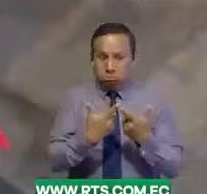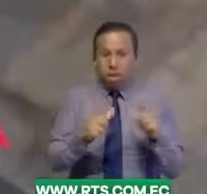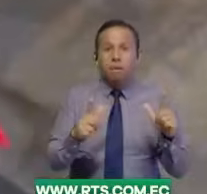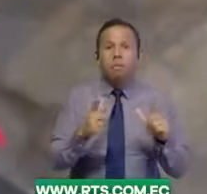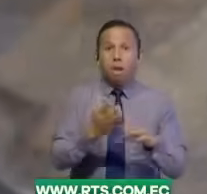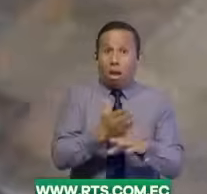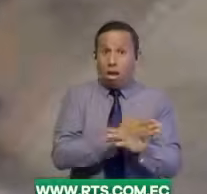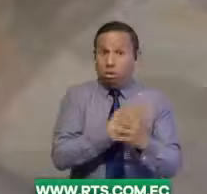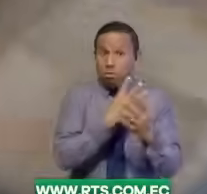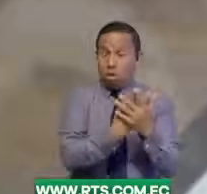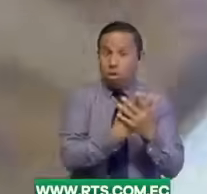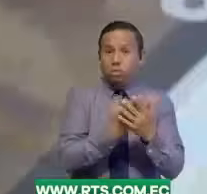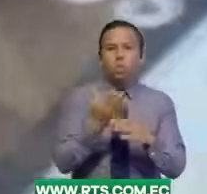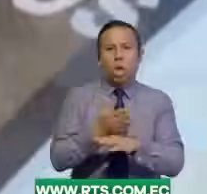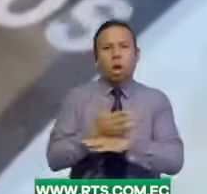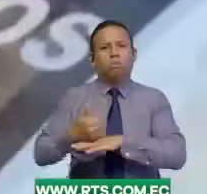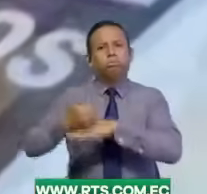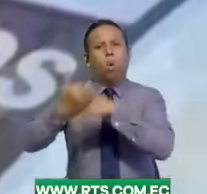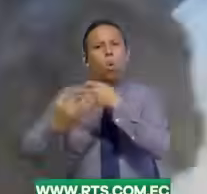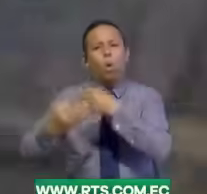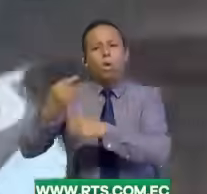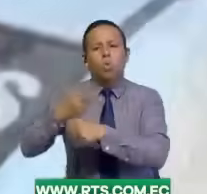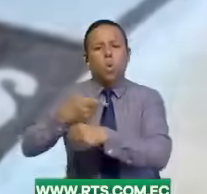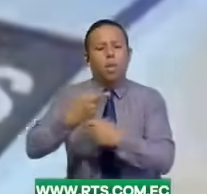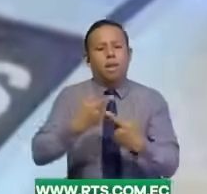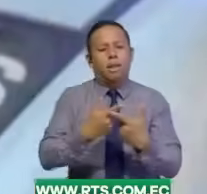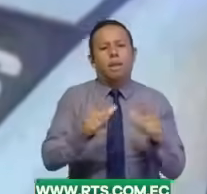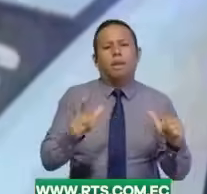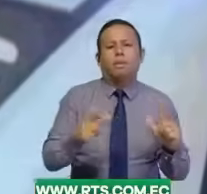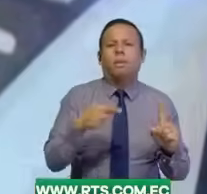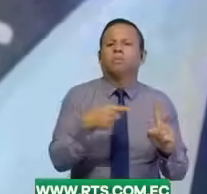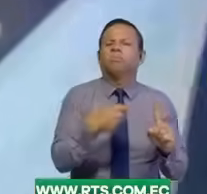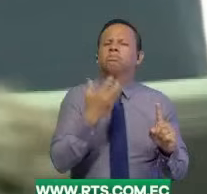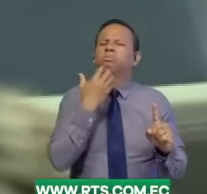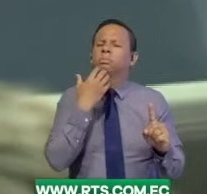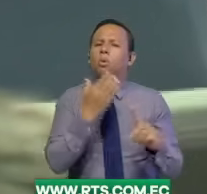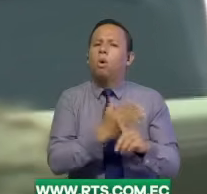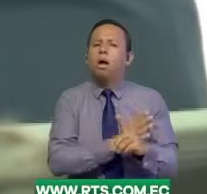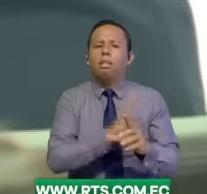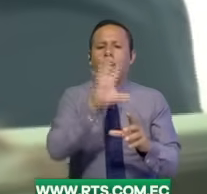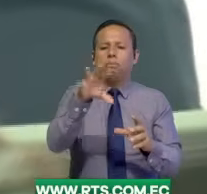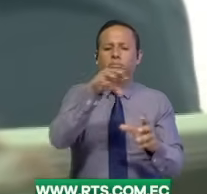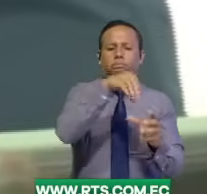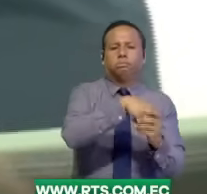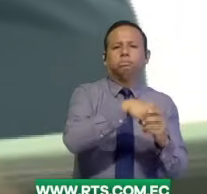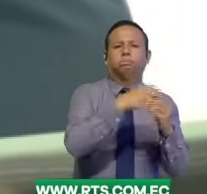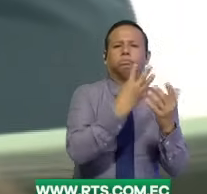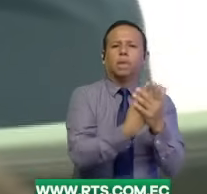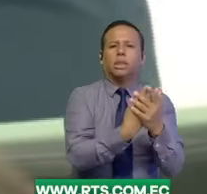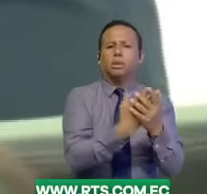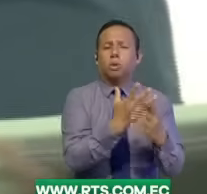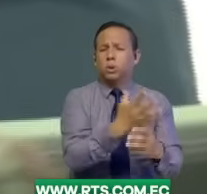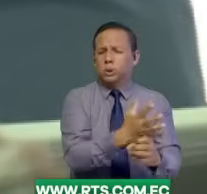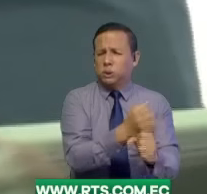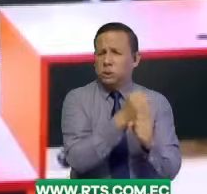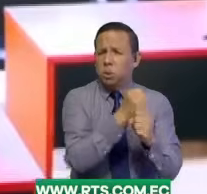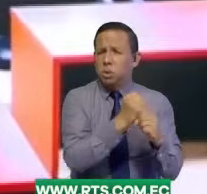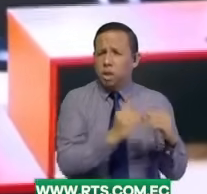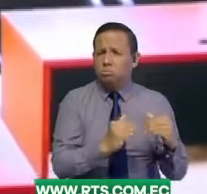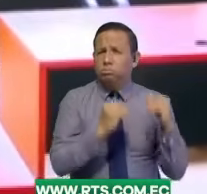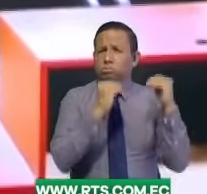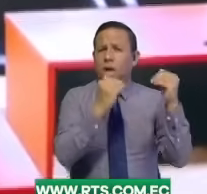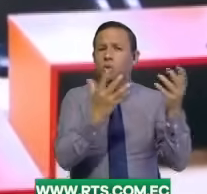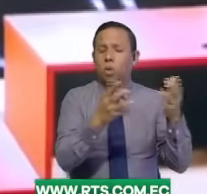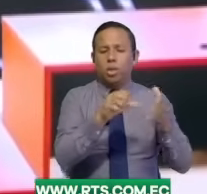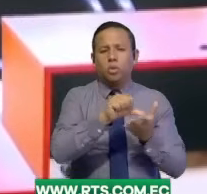se emitiera una boleta de excarcelación. Barreiro se encontraba privado de libertad en el reclusorio de máxima seguridad La Roca, en